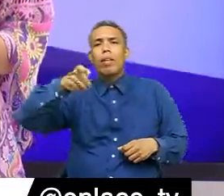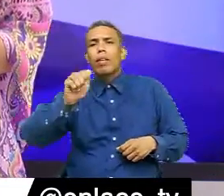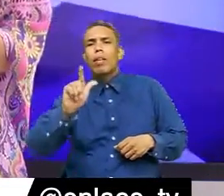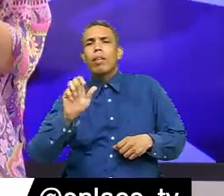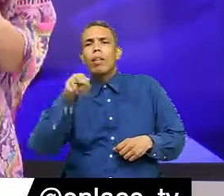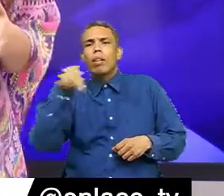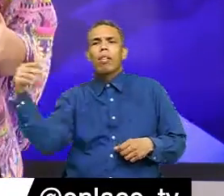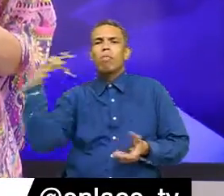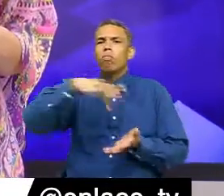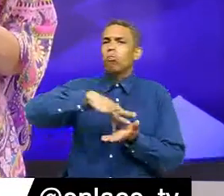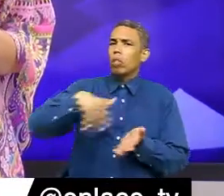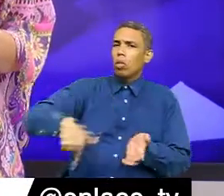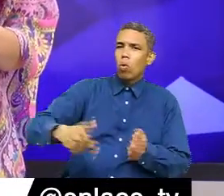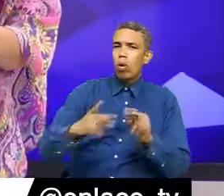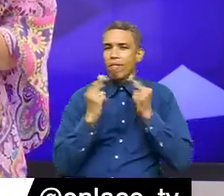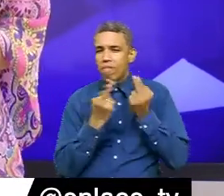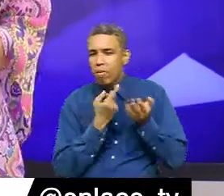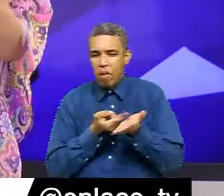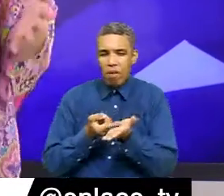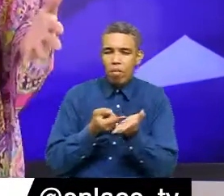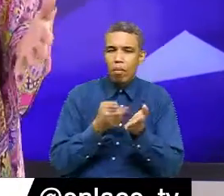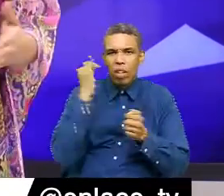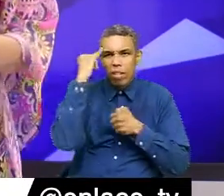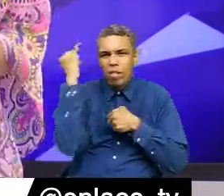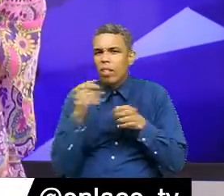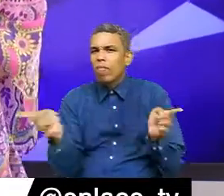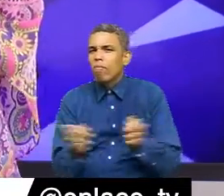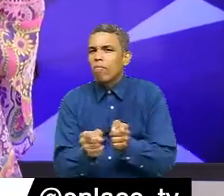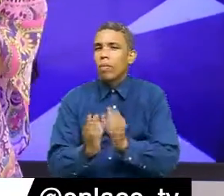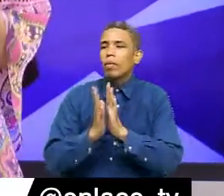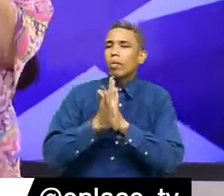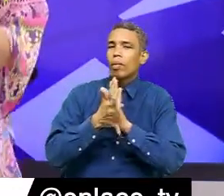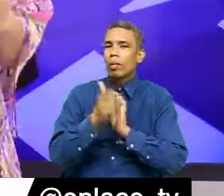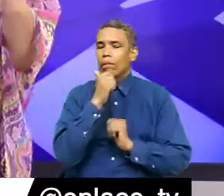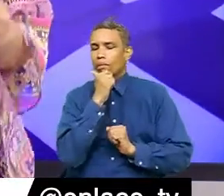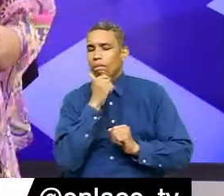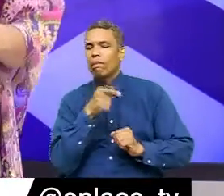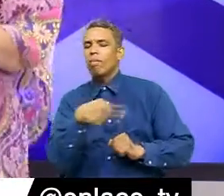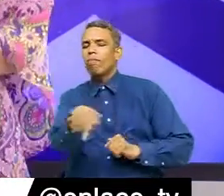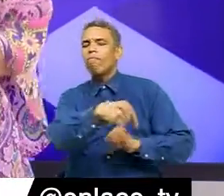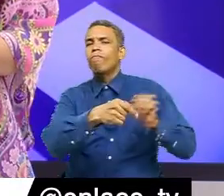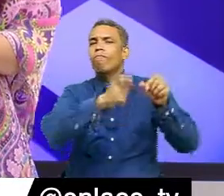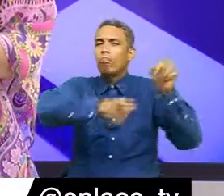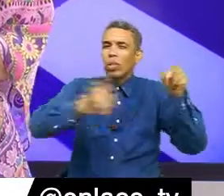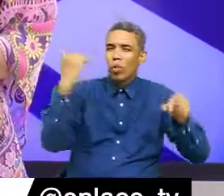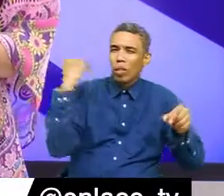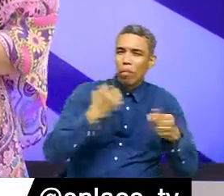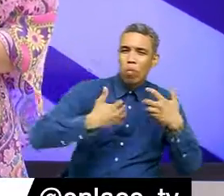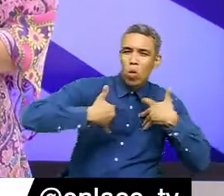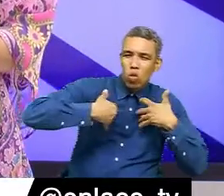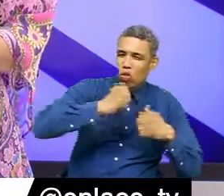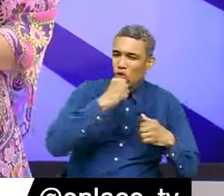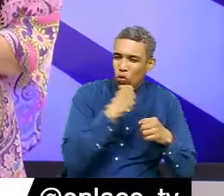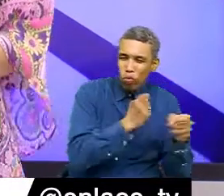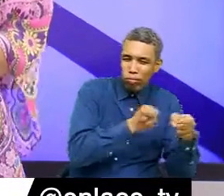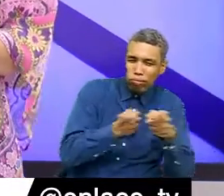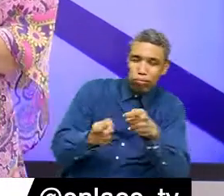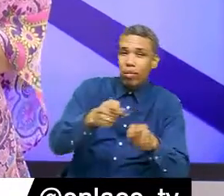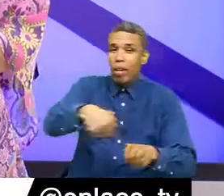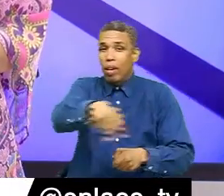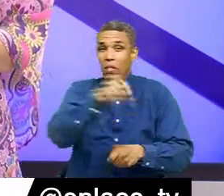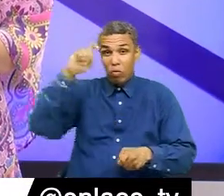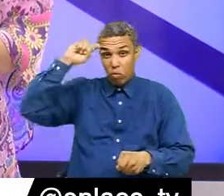Bermeja. Asegura el senador Juan Manuel Galán que la mayor queja de esta población se debe a la falta oportuna por parte del Estado. En otras